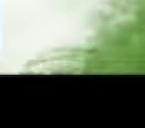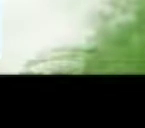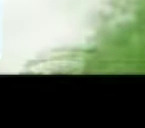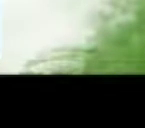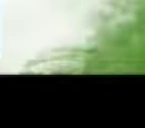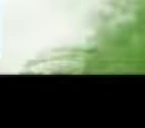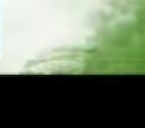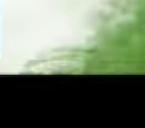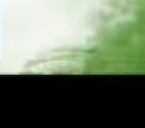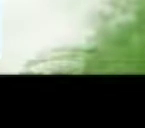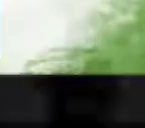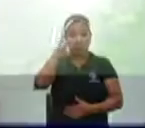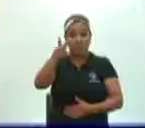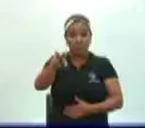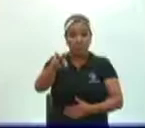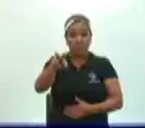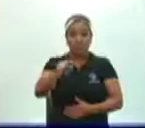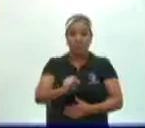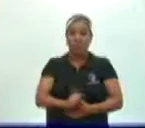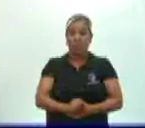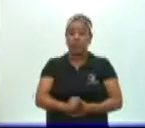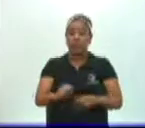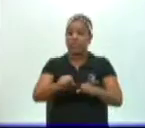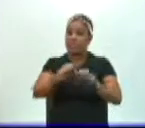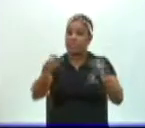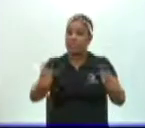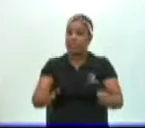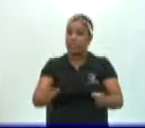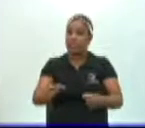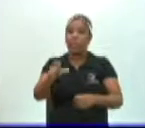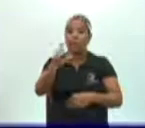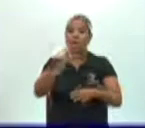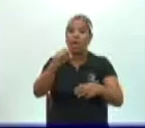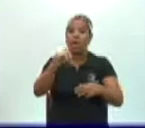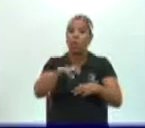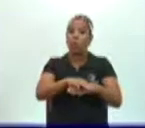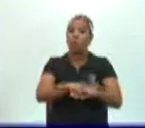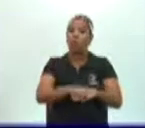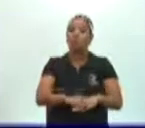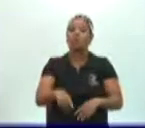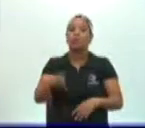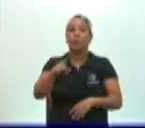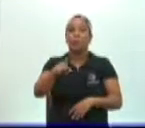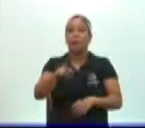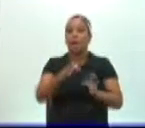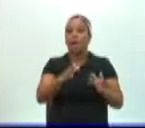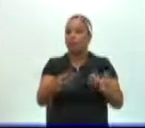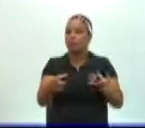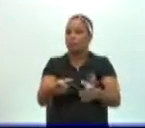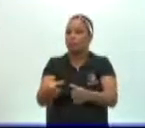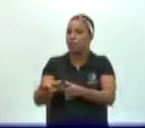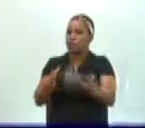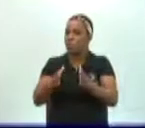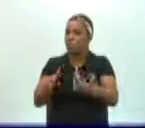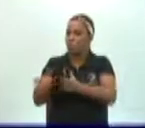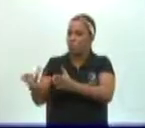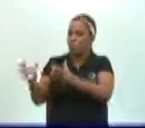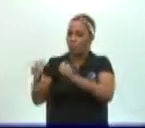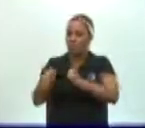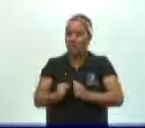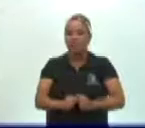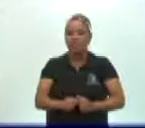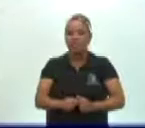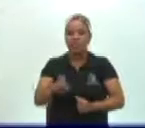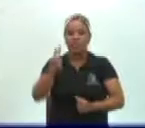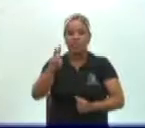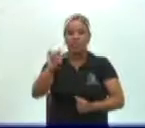Fíjense que este sistema de colonización va a agruparse en virreinatos, viendo el virreinato como una entidad